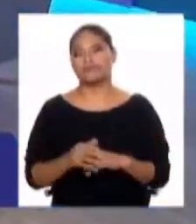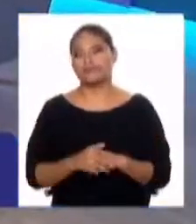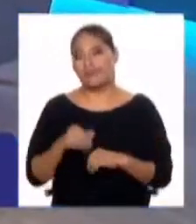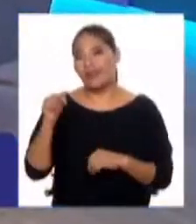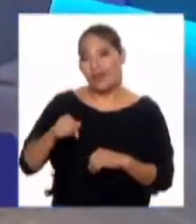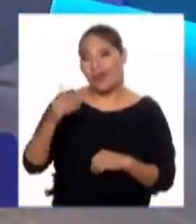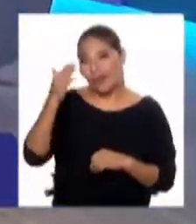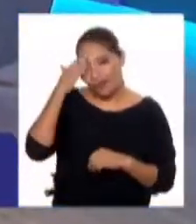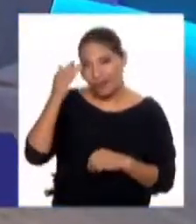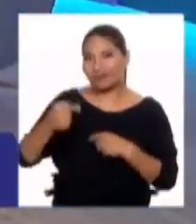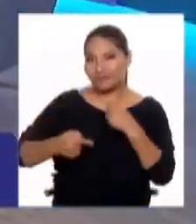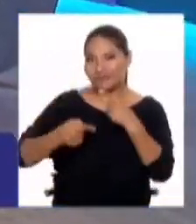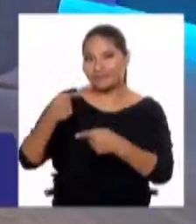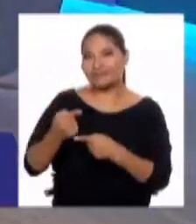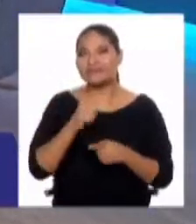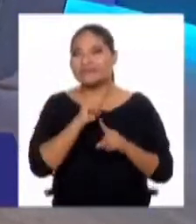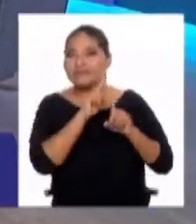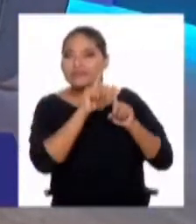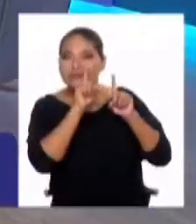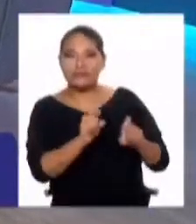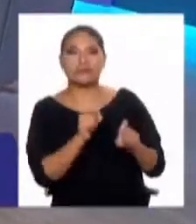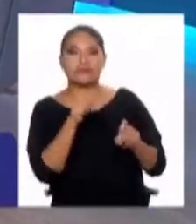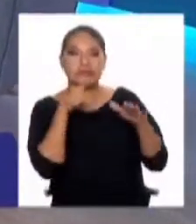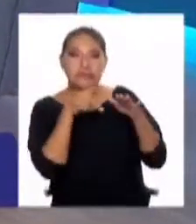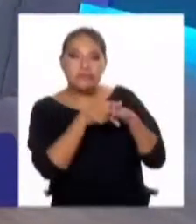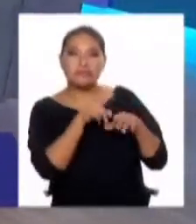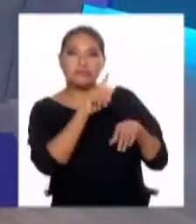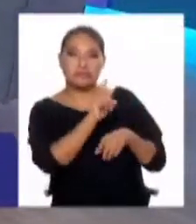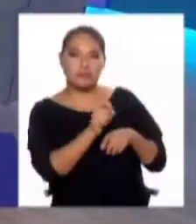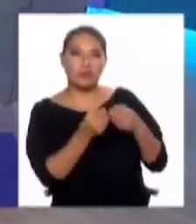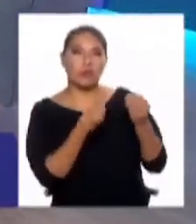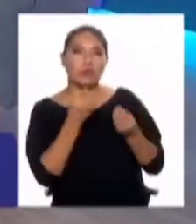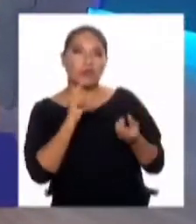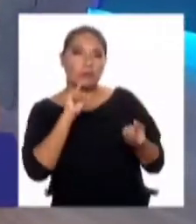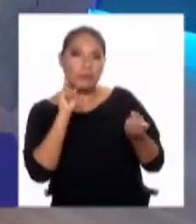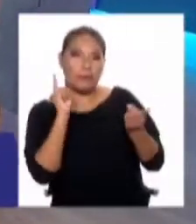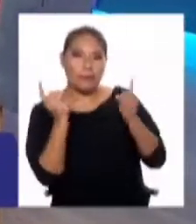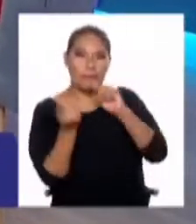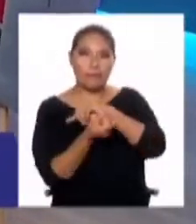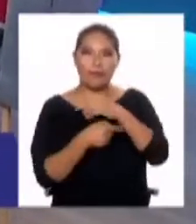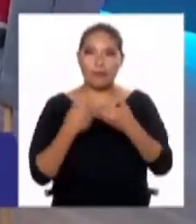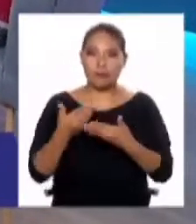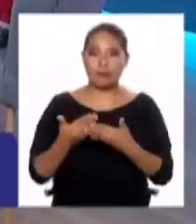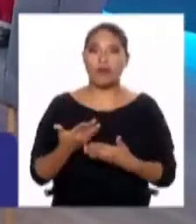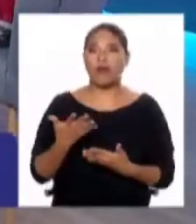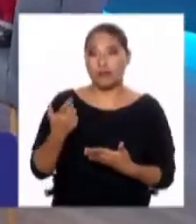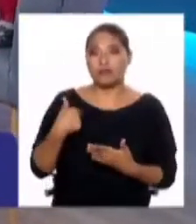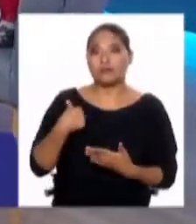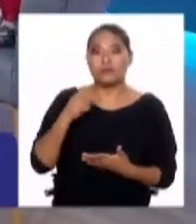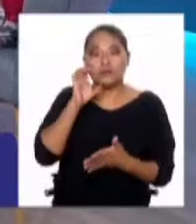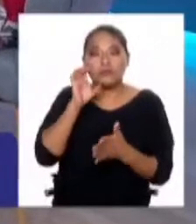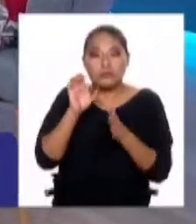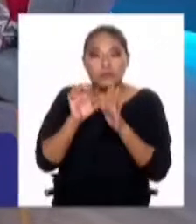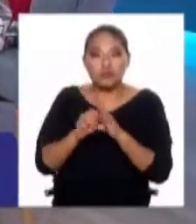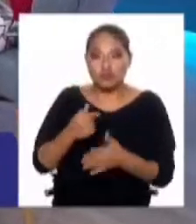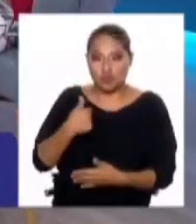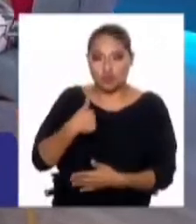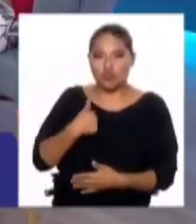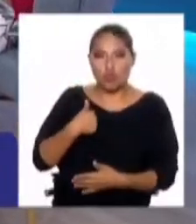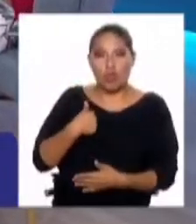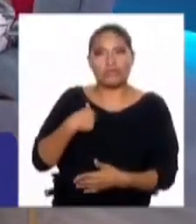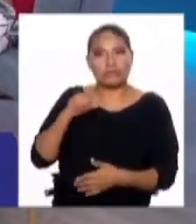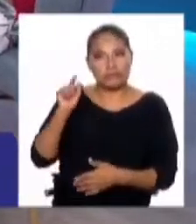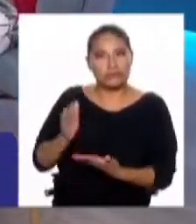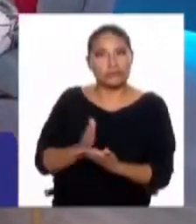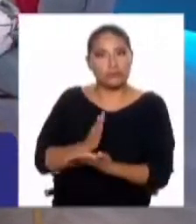va a producirse? Y ahí le preguntaba, ¿cómo puede reconfigurarse entonces, el panorama? Si resulta que yo sí tengo rabo de